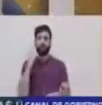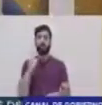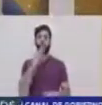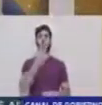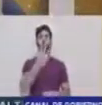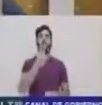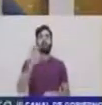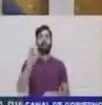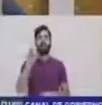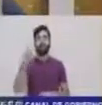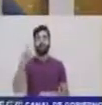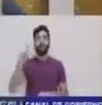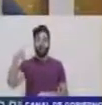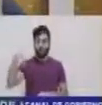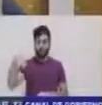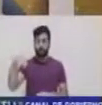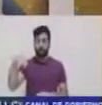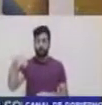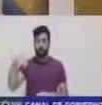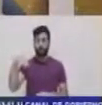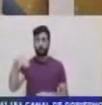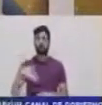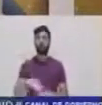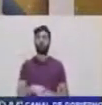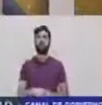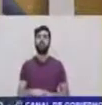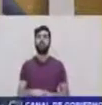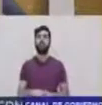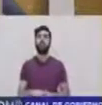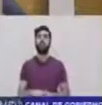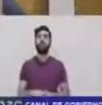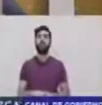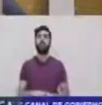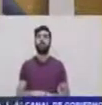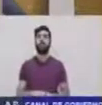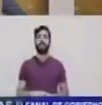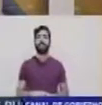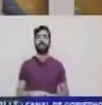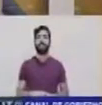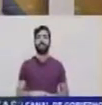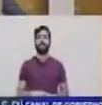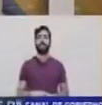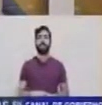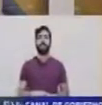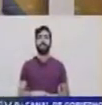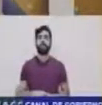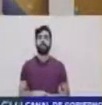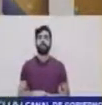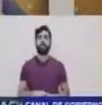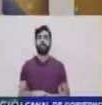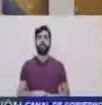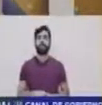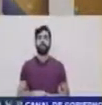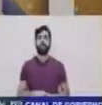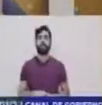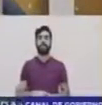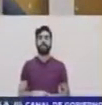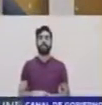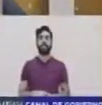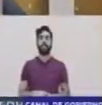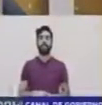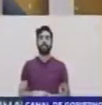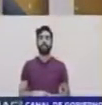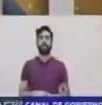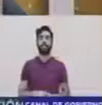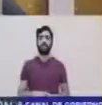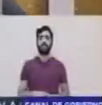quedaría 40 centímetros afuera y la raíz cuadrada de un medio. Pero esa raíz